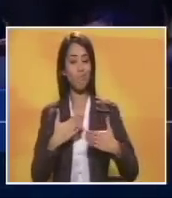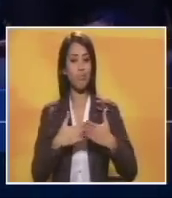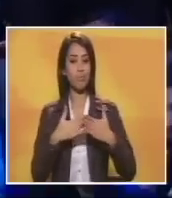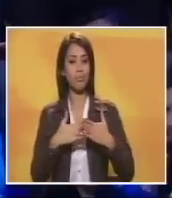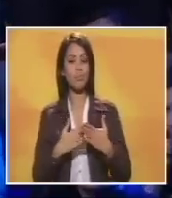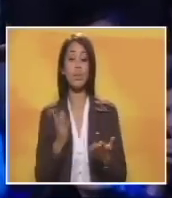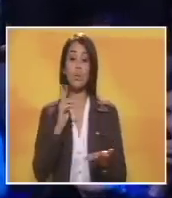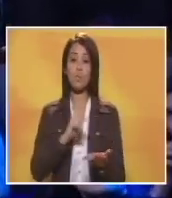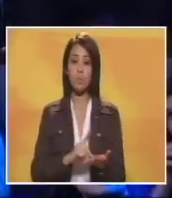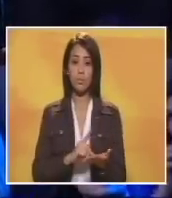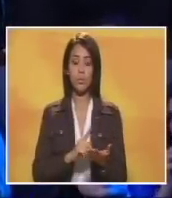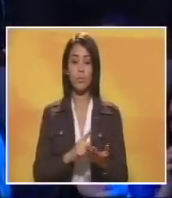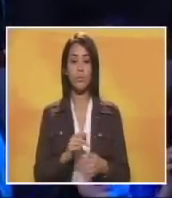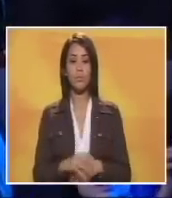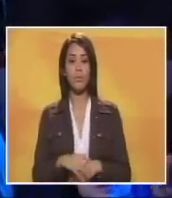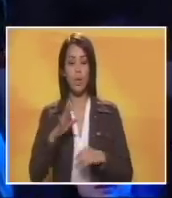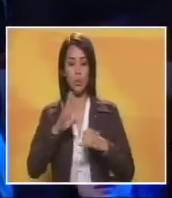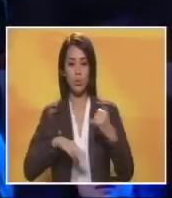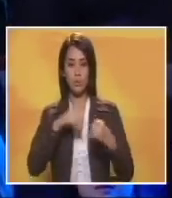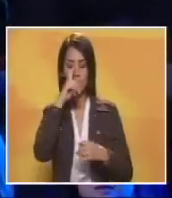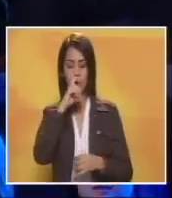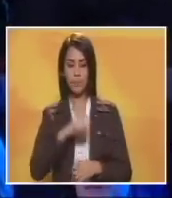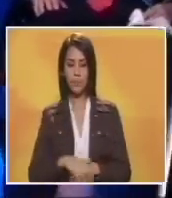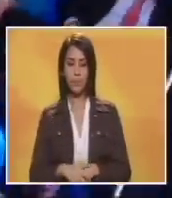numerosas ocasiones en los últimos años.